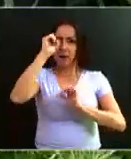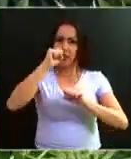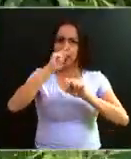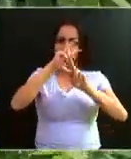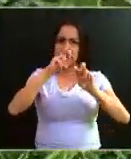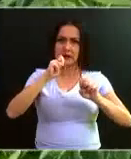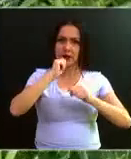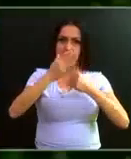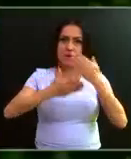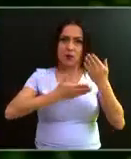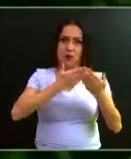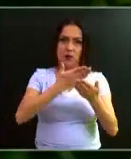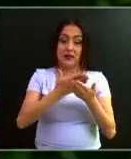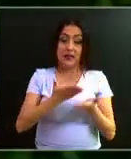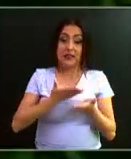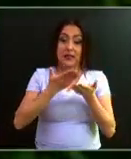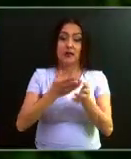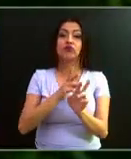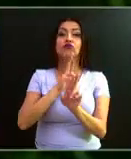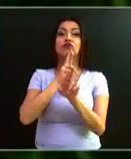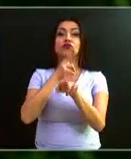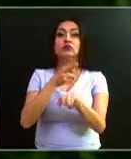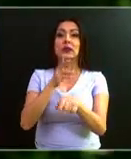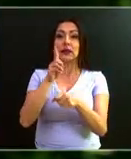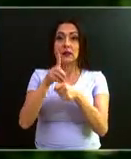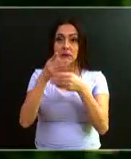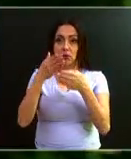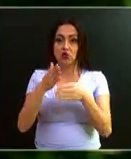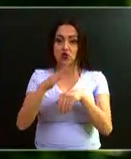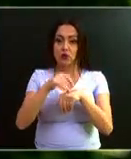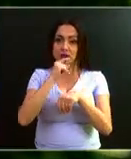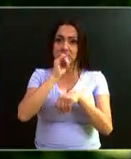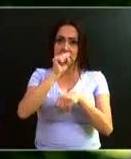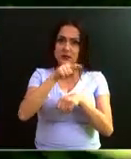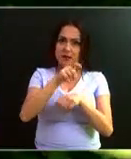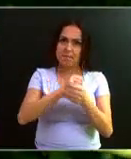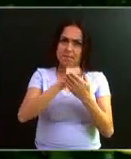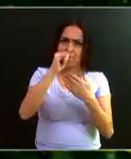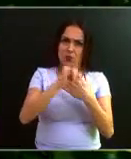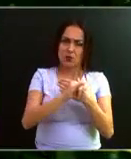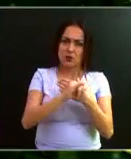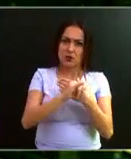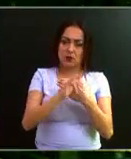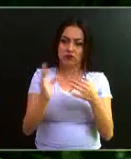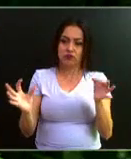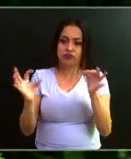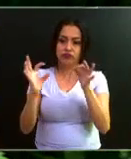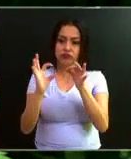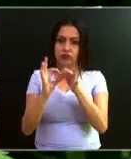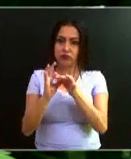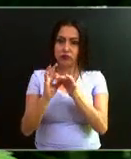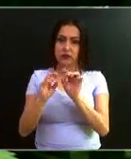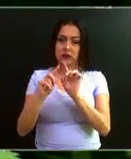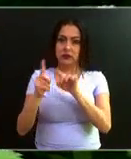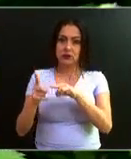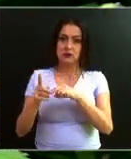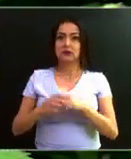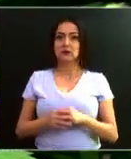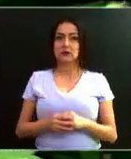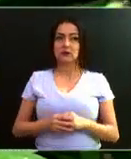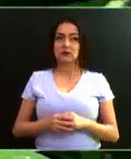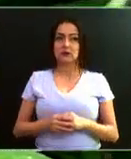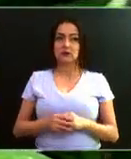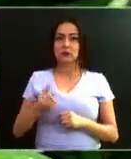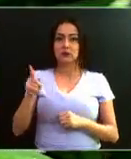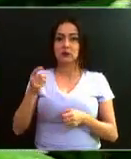la propuesta y dar respuesta a los diputados sobre si este proyecto estaría sujeto a ir